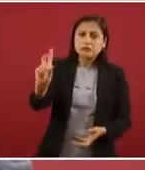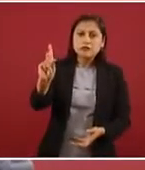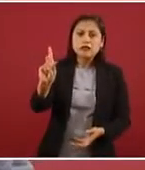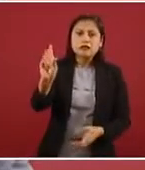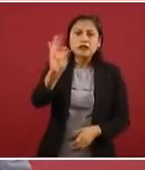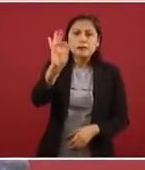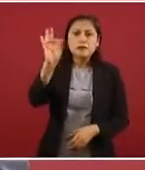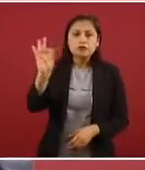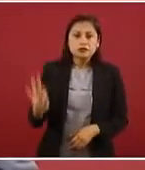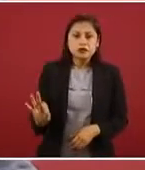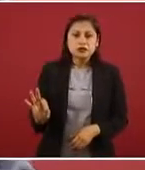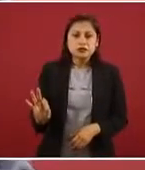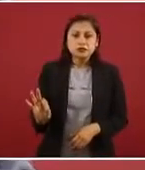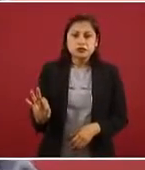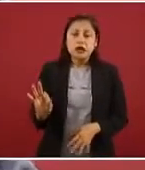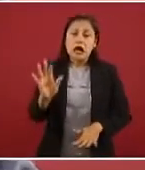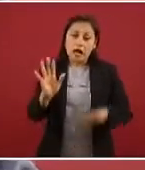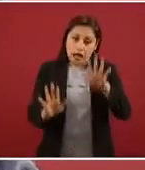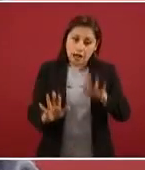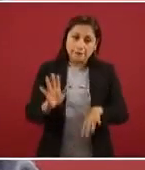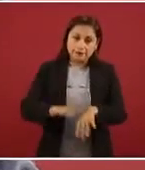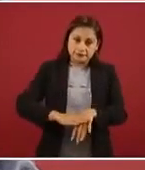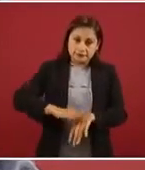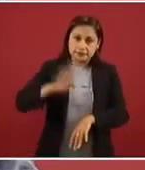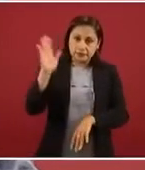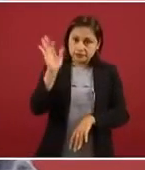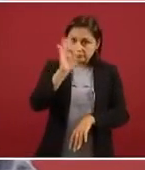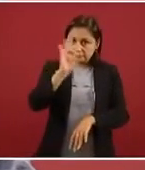general, había más.